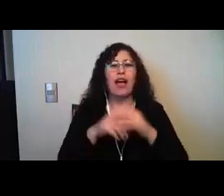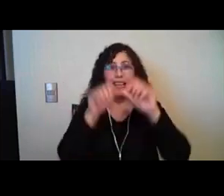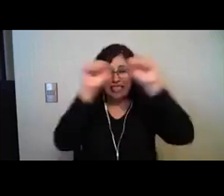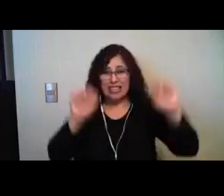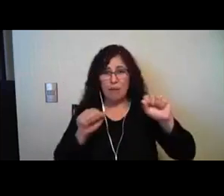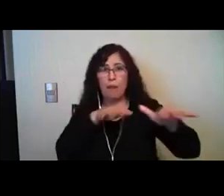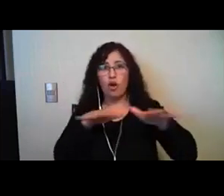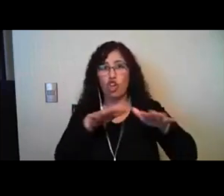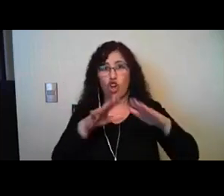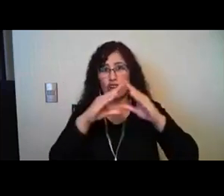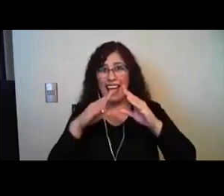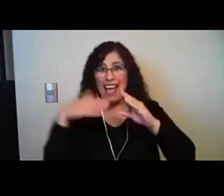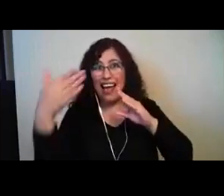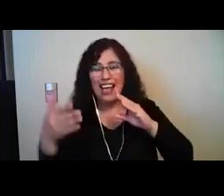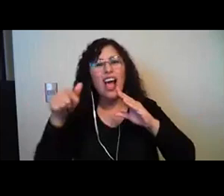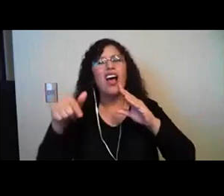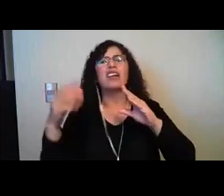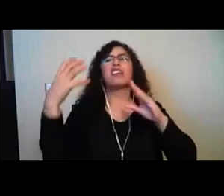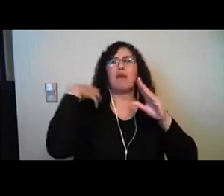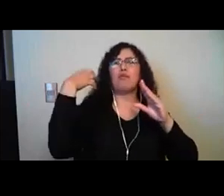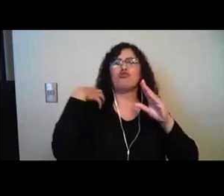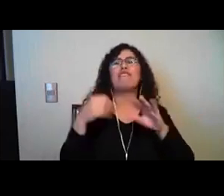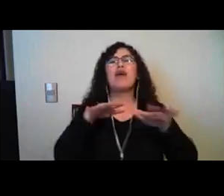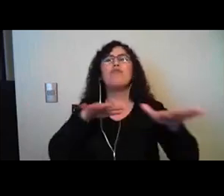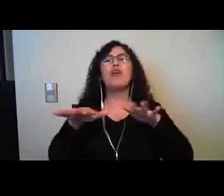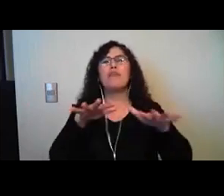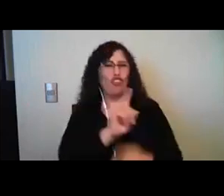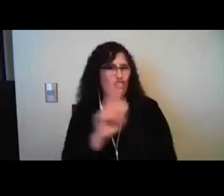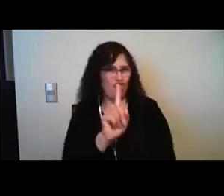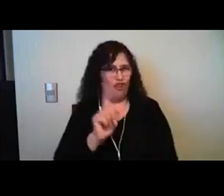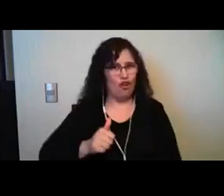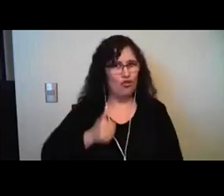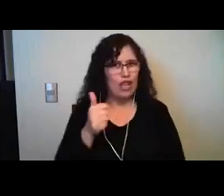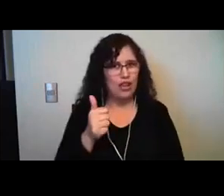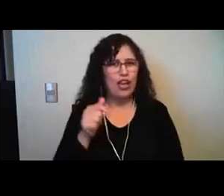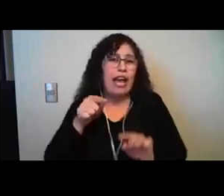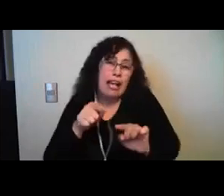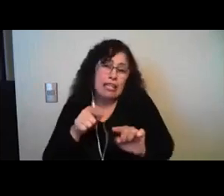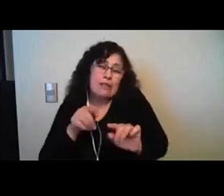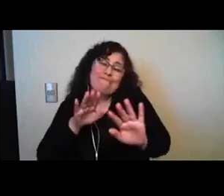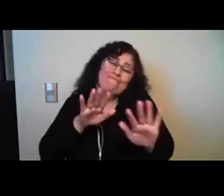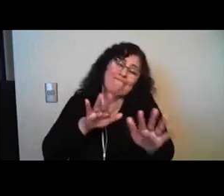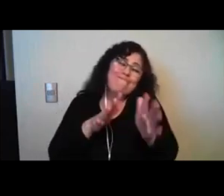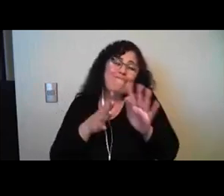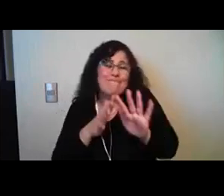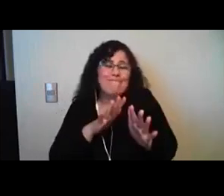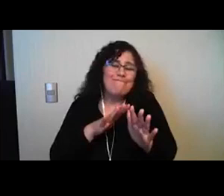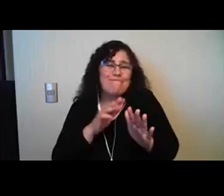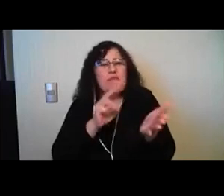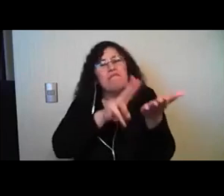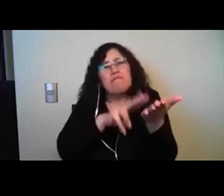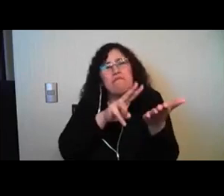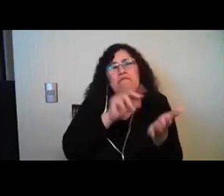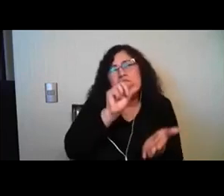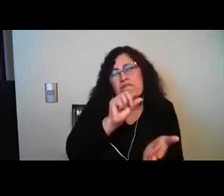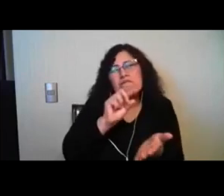extrapiramidal es responsable de los movimientos involuntarios, ¿ya? Y eso en parte, la verdad que puede ser los